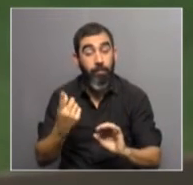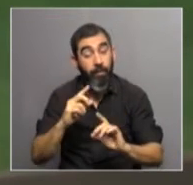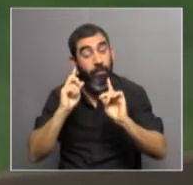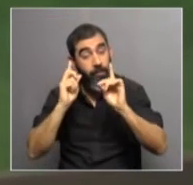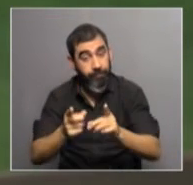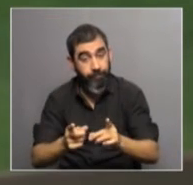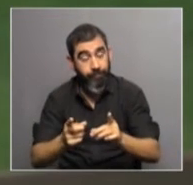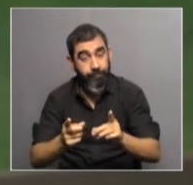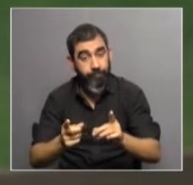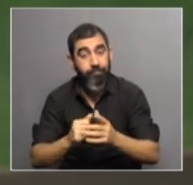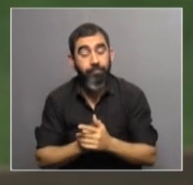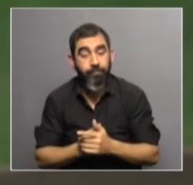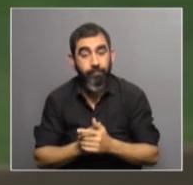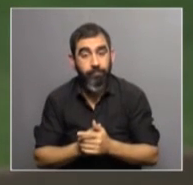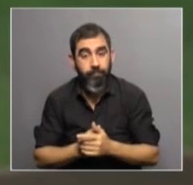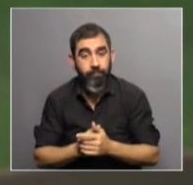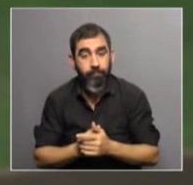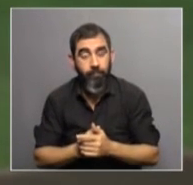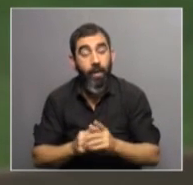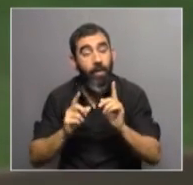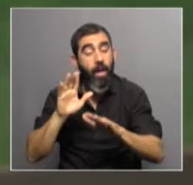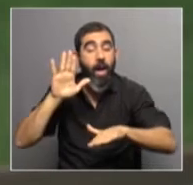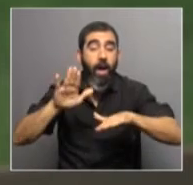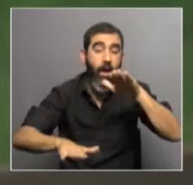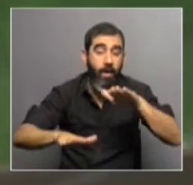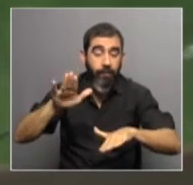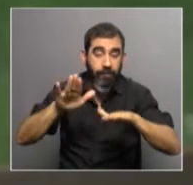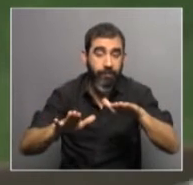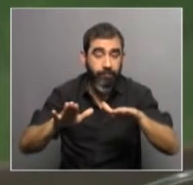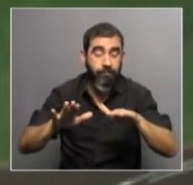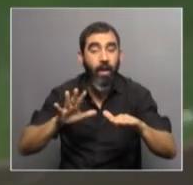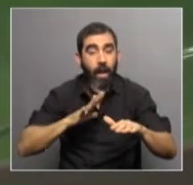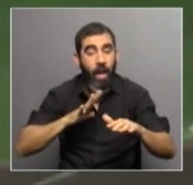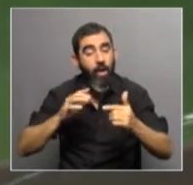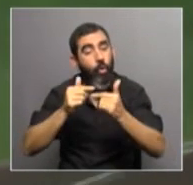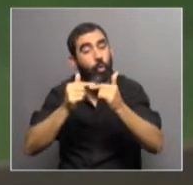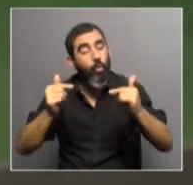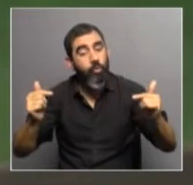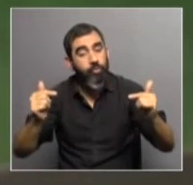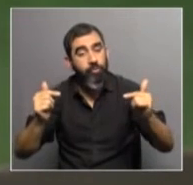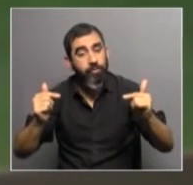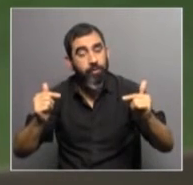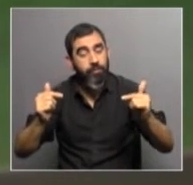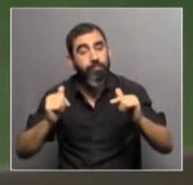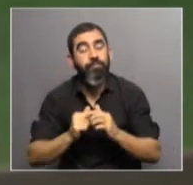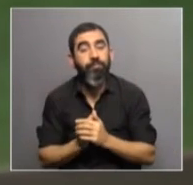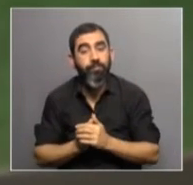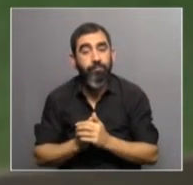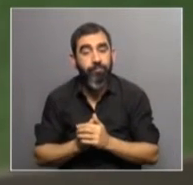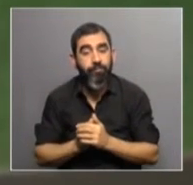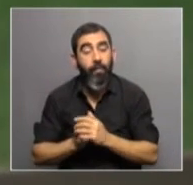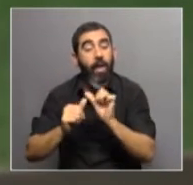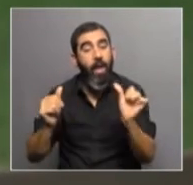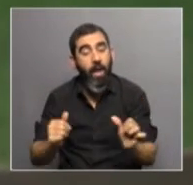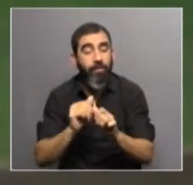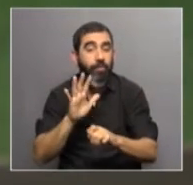también tenemos que, a veces, hay elementos muy firmes que nos hacen